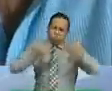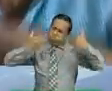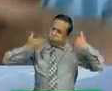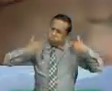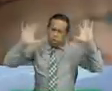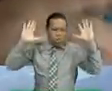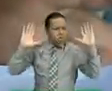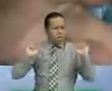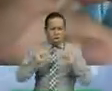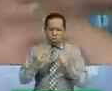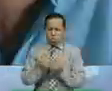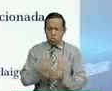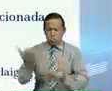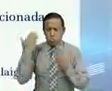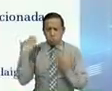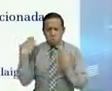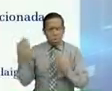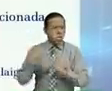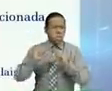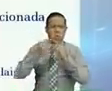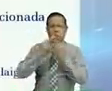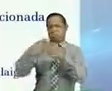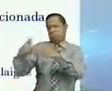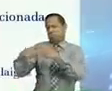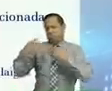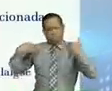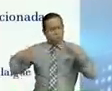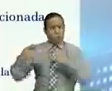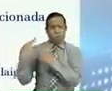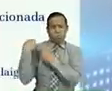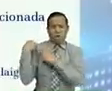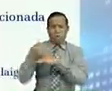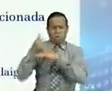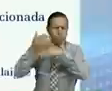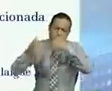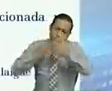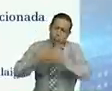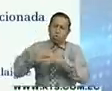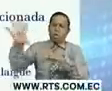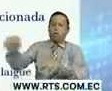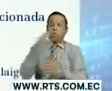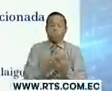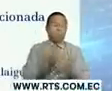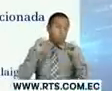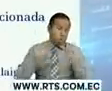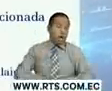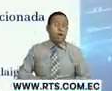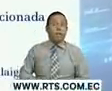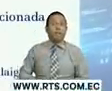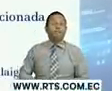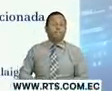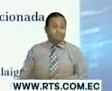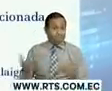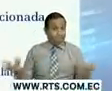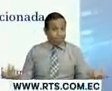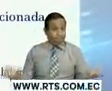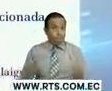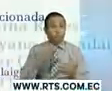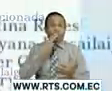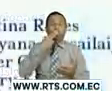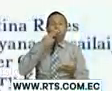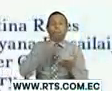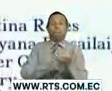del cargo que sea. Mientras que el bloque legislativo de esa tienda política y aliados al país, en un comunicado le exigen al prefecto